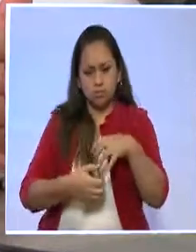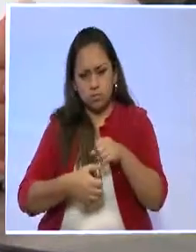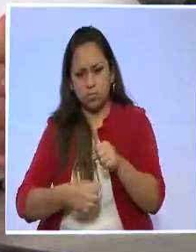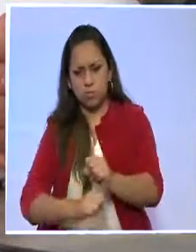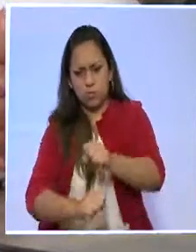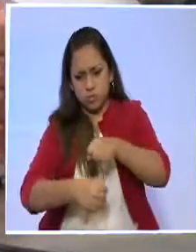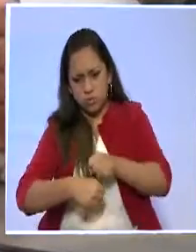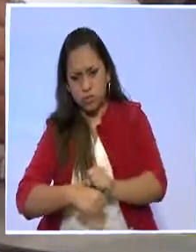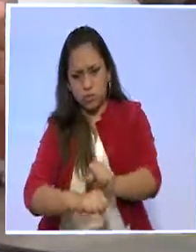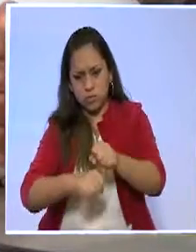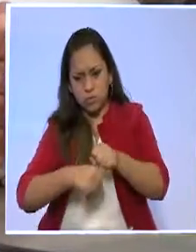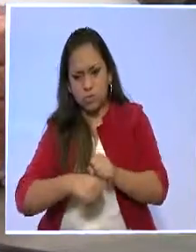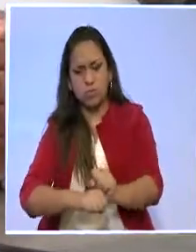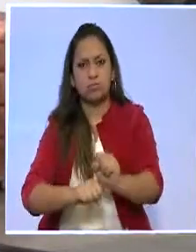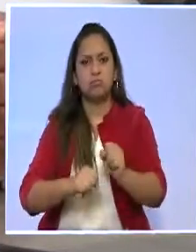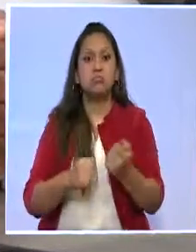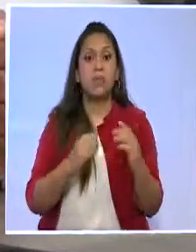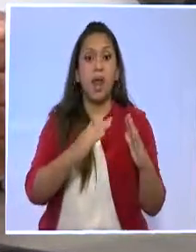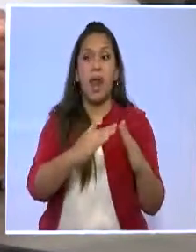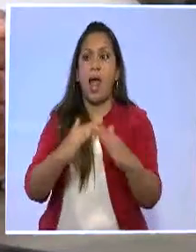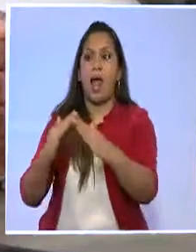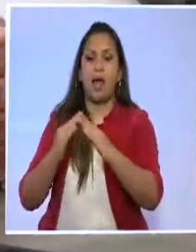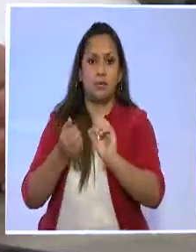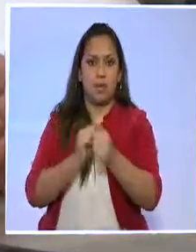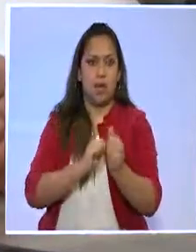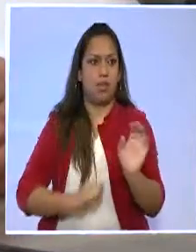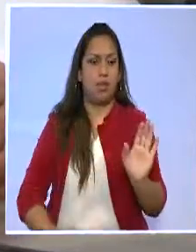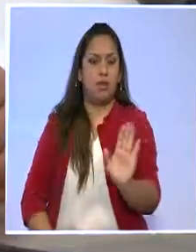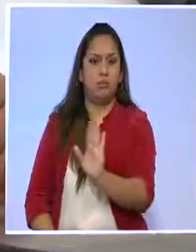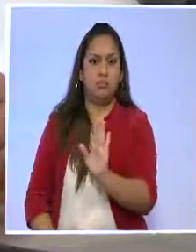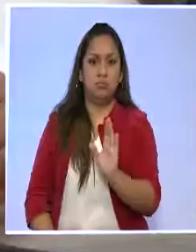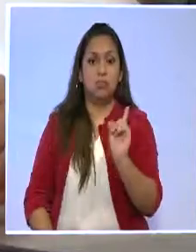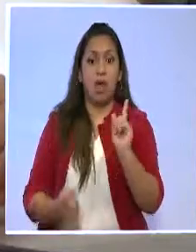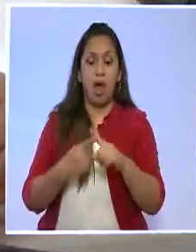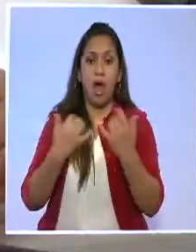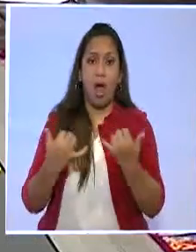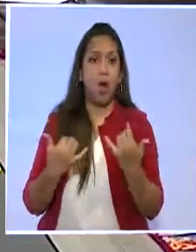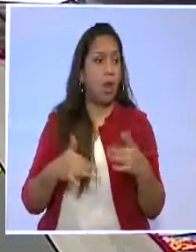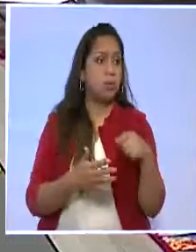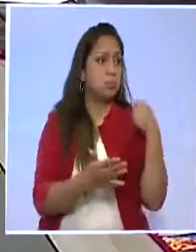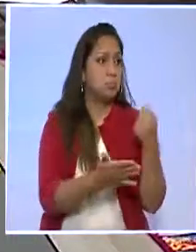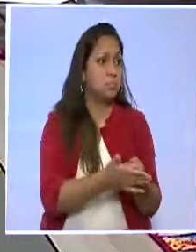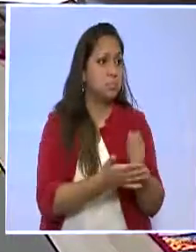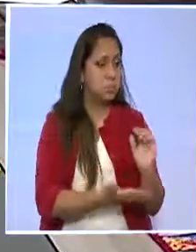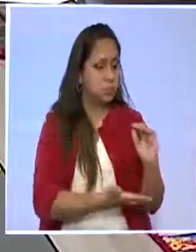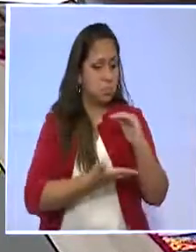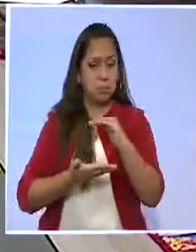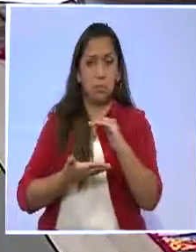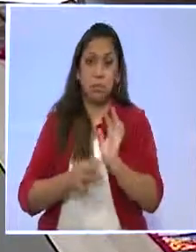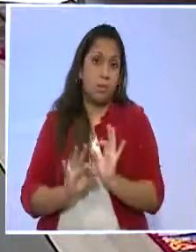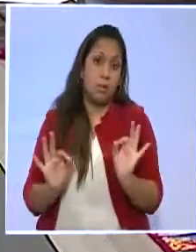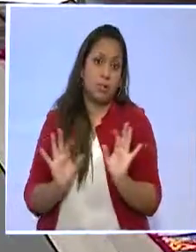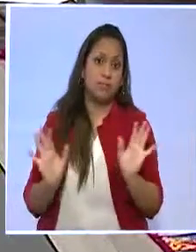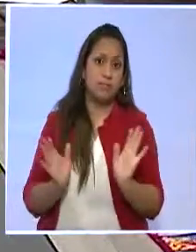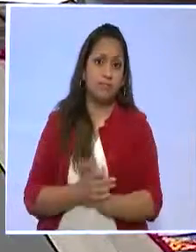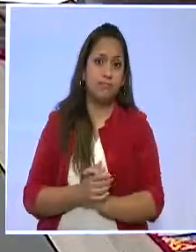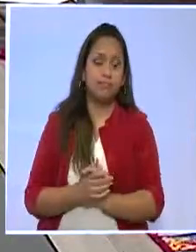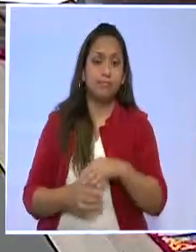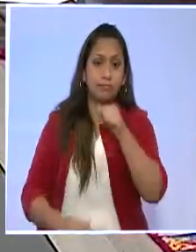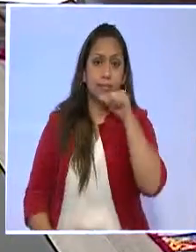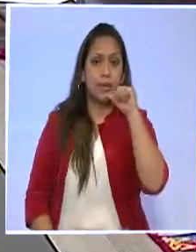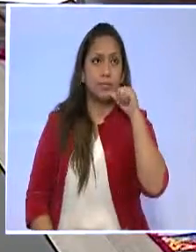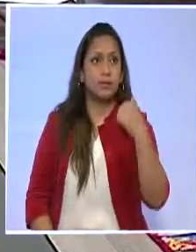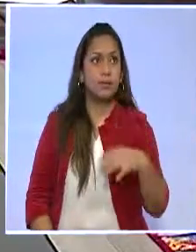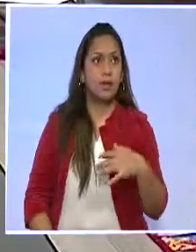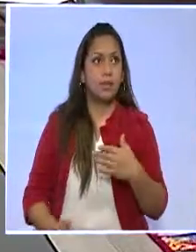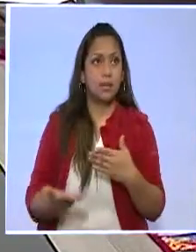las casas de los productos propios de producción bien presenta gabriela otro aspecto los la cerveza artesanal va a ser